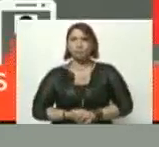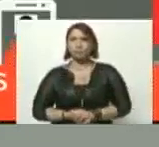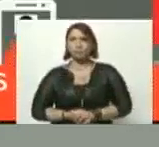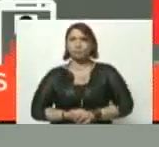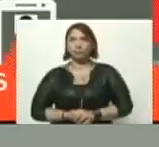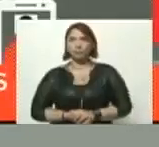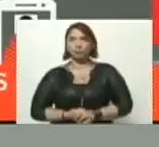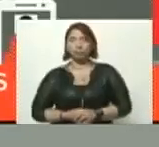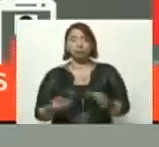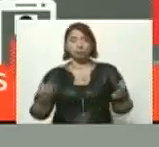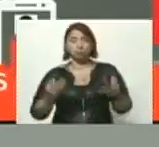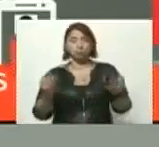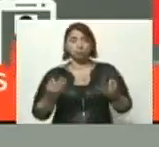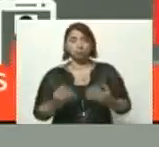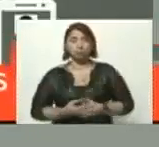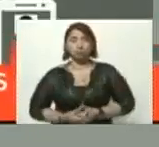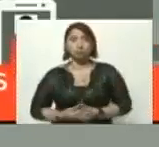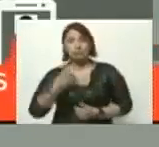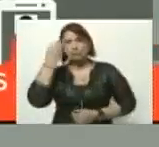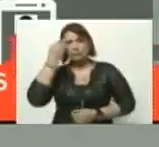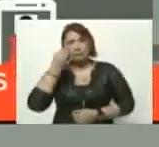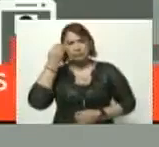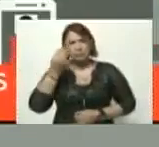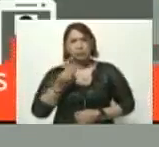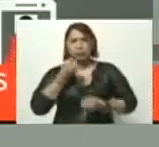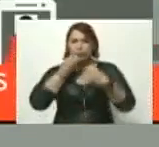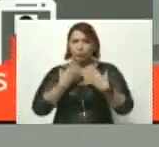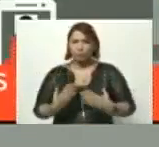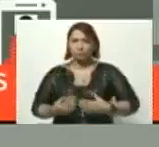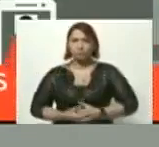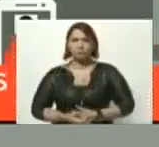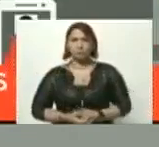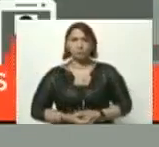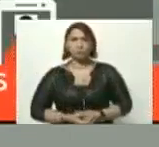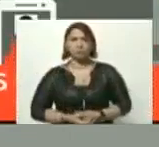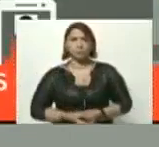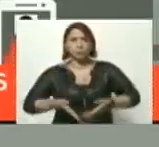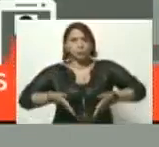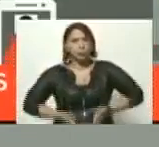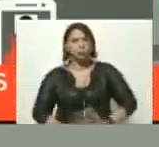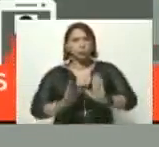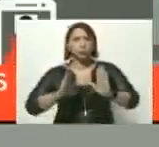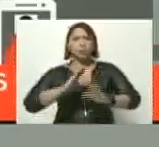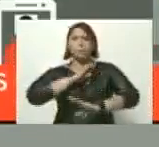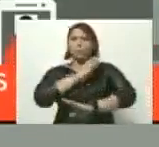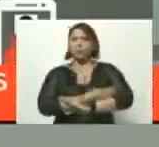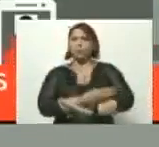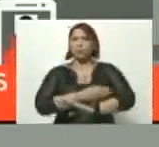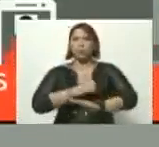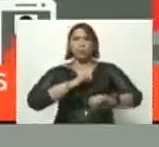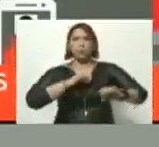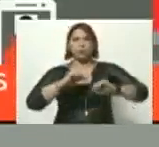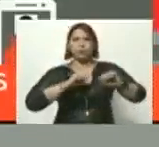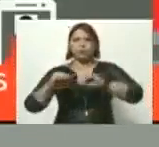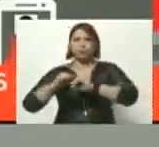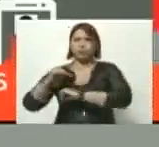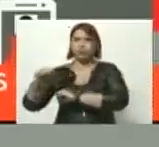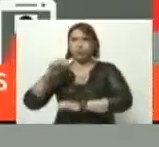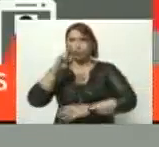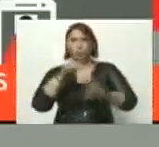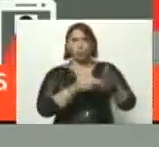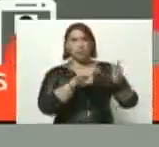verdad, creo que ha valido la pena que naciera este poderoso movimiento en el